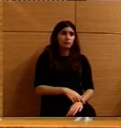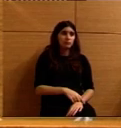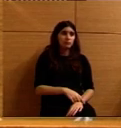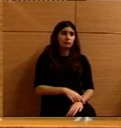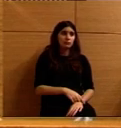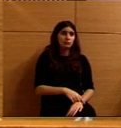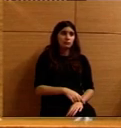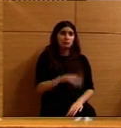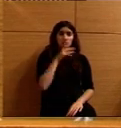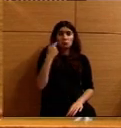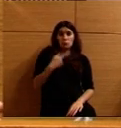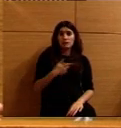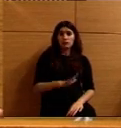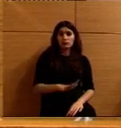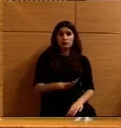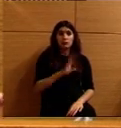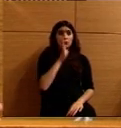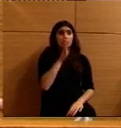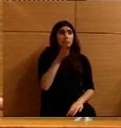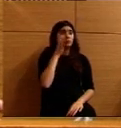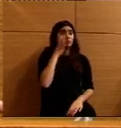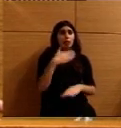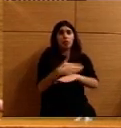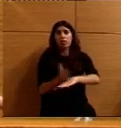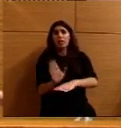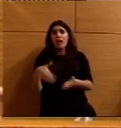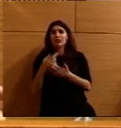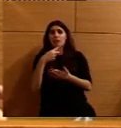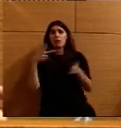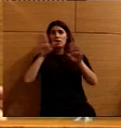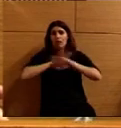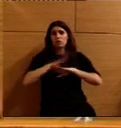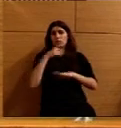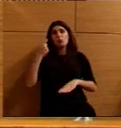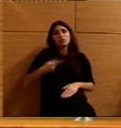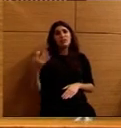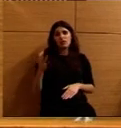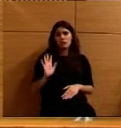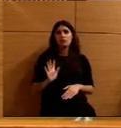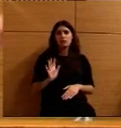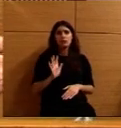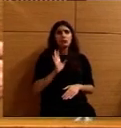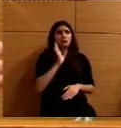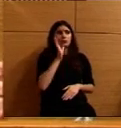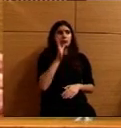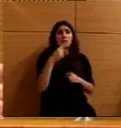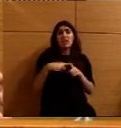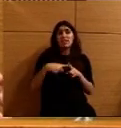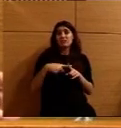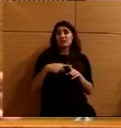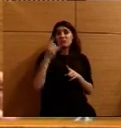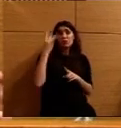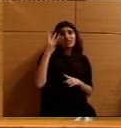y es por ser útil también, porque, a ver, podemos estar hasta las 12 de la noche, pero hay que ser útiles también, porque lo otro, hacer cosas que son